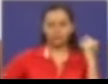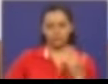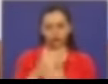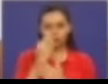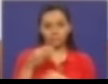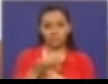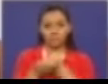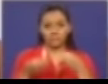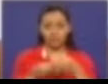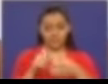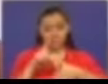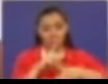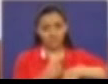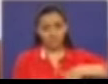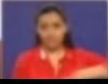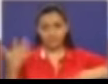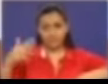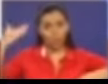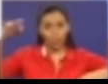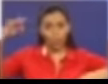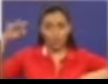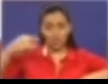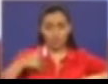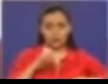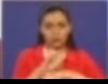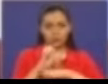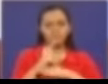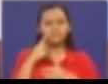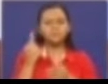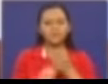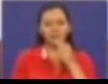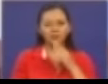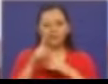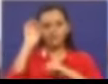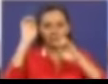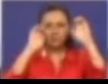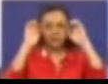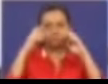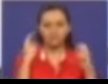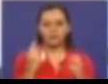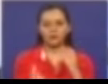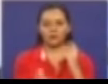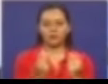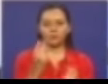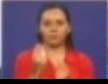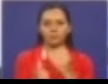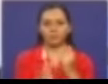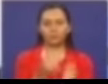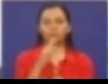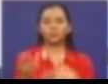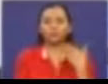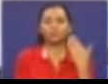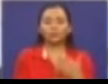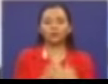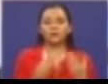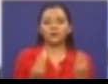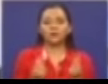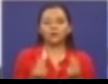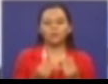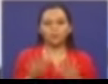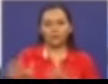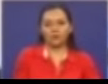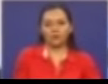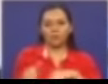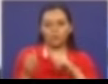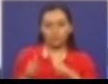en América Latina, corresponde a una estrategia para acelerar el aumento de los ingresos de los